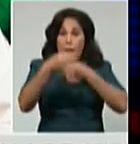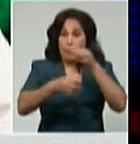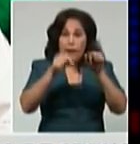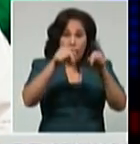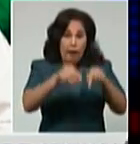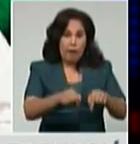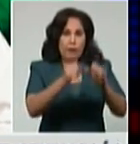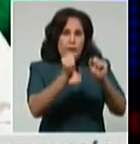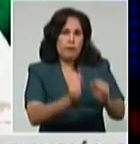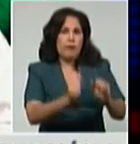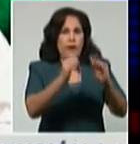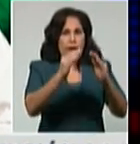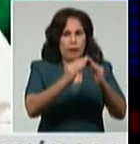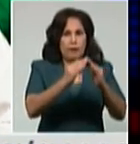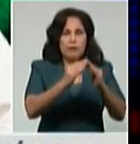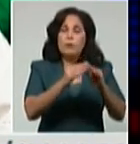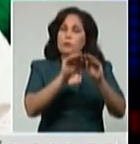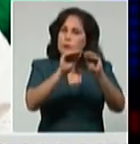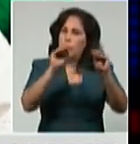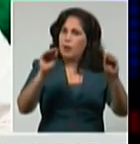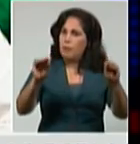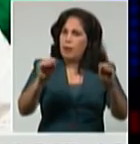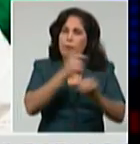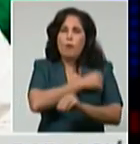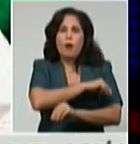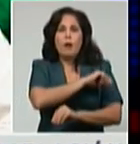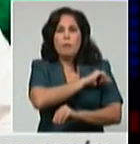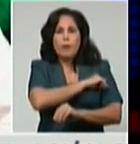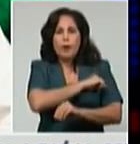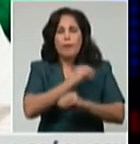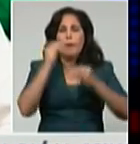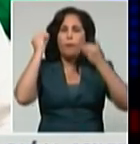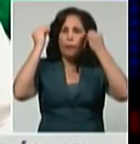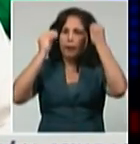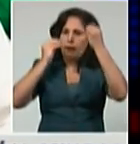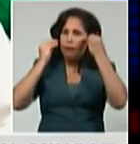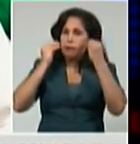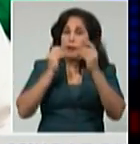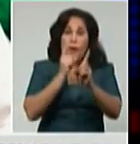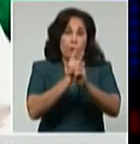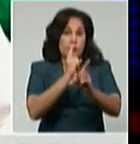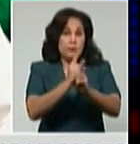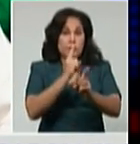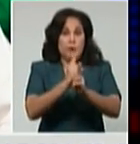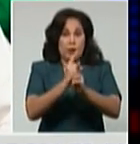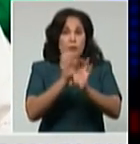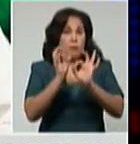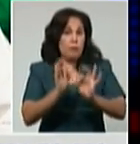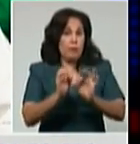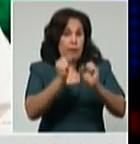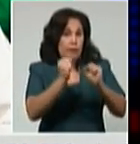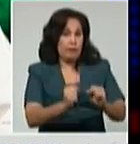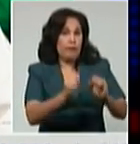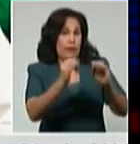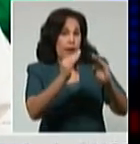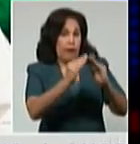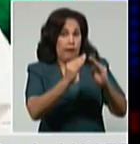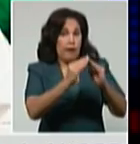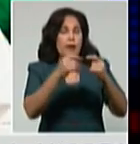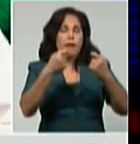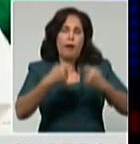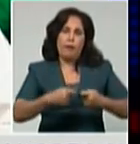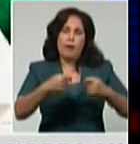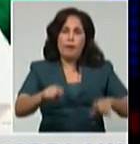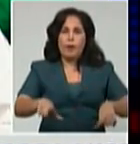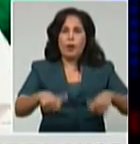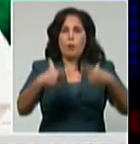la reflexión, instamos a que todos los contactos que se mantienen en sus domicilios, pues realmente cumplan con